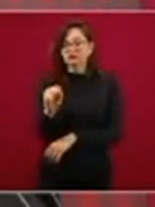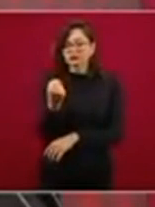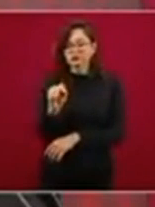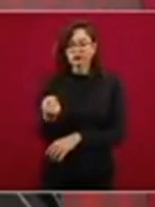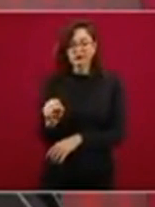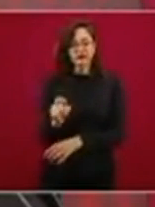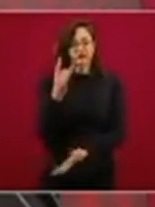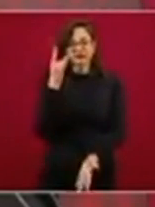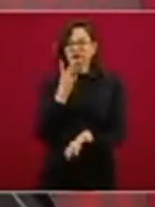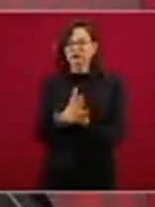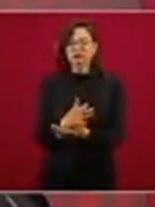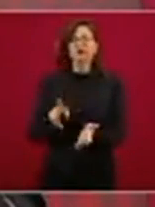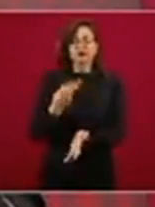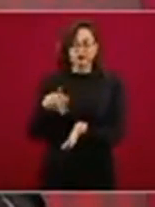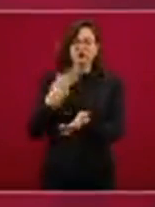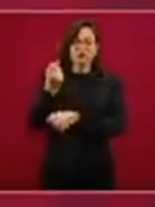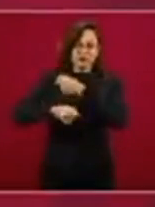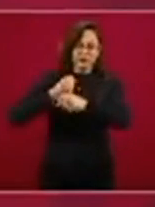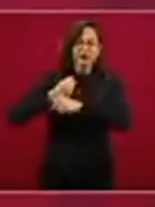de septiembre de cada año.